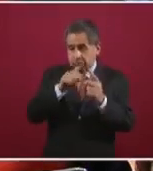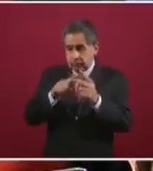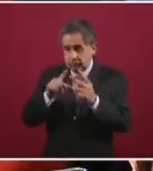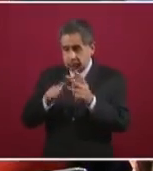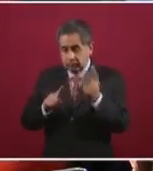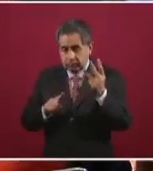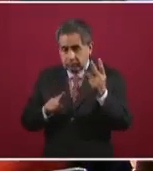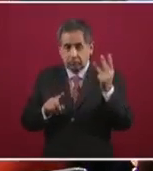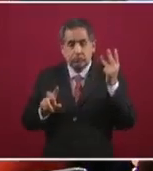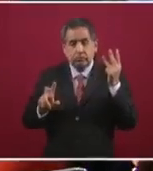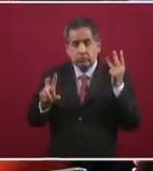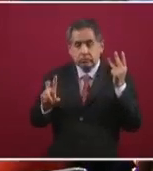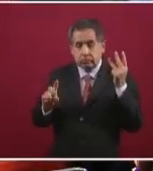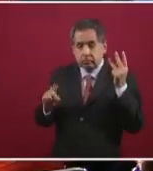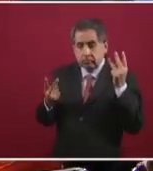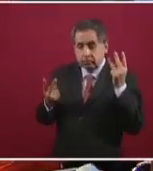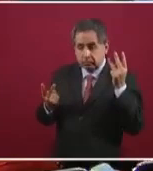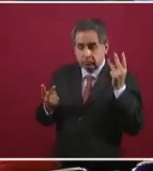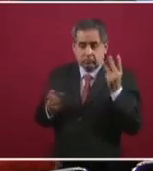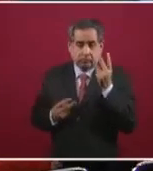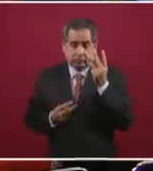de las 32 entidades.